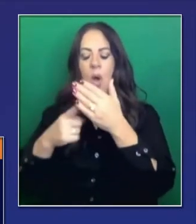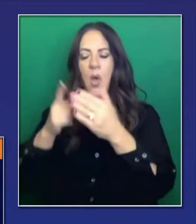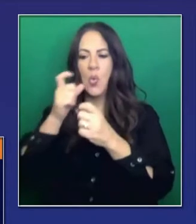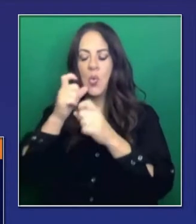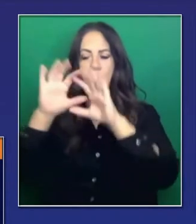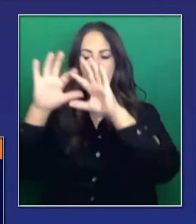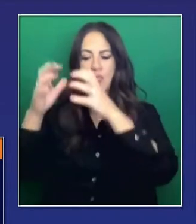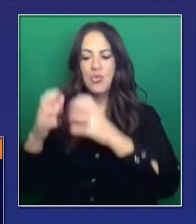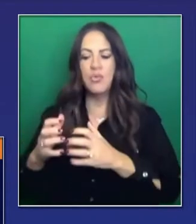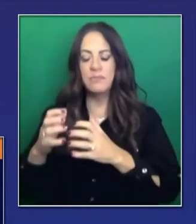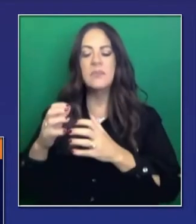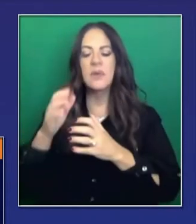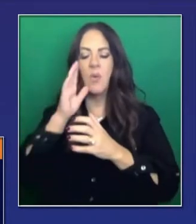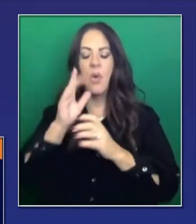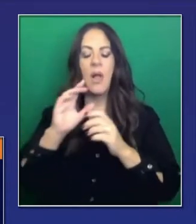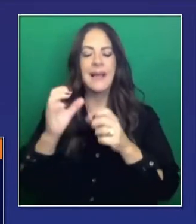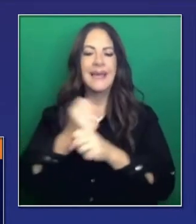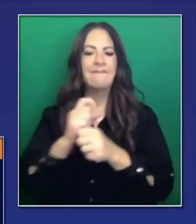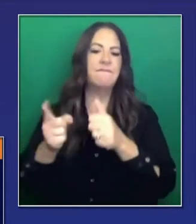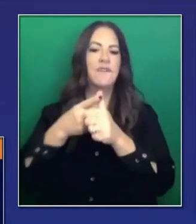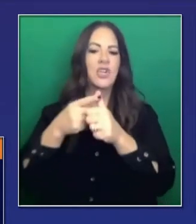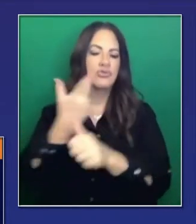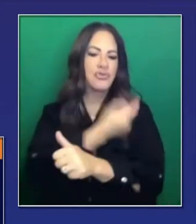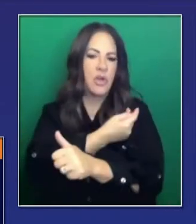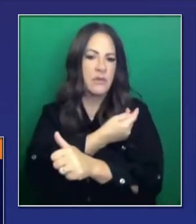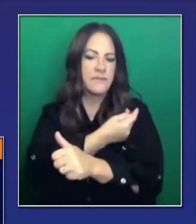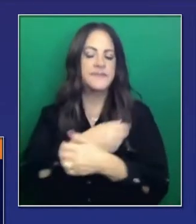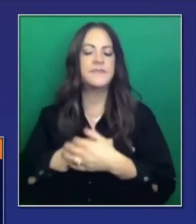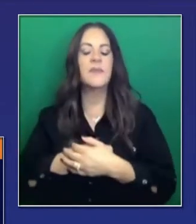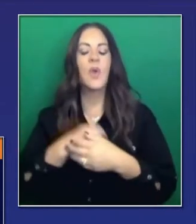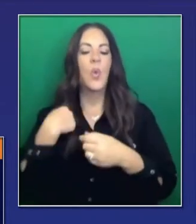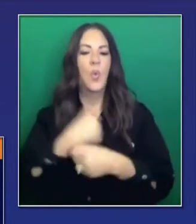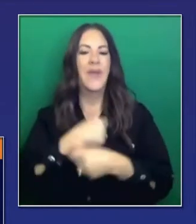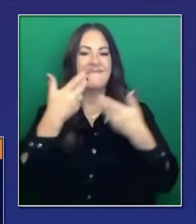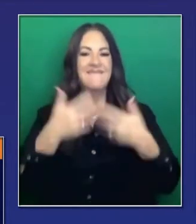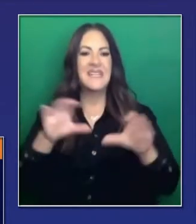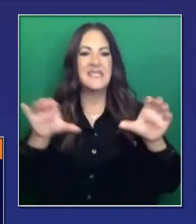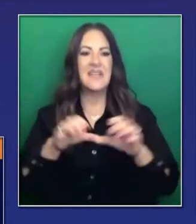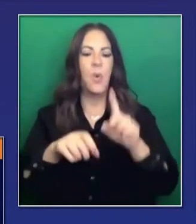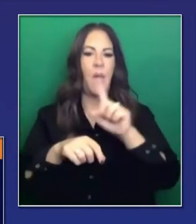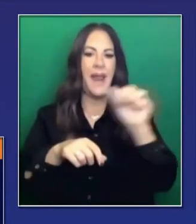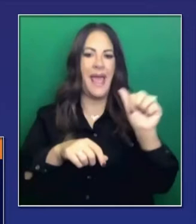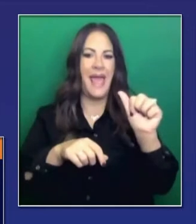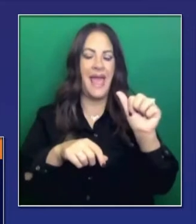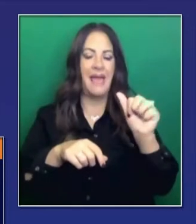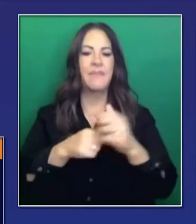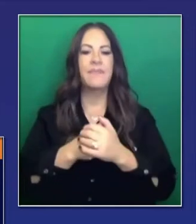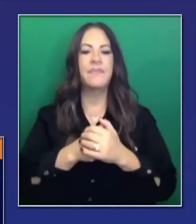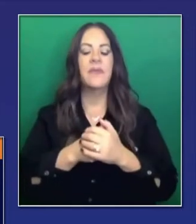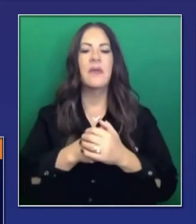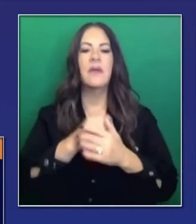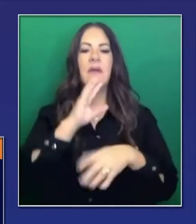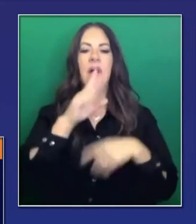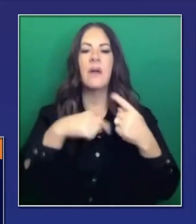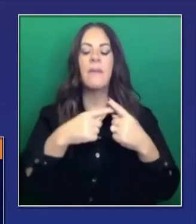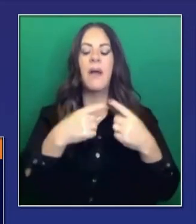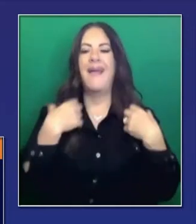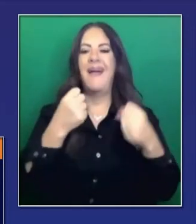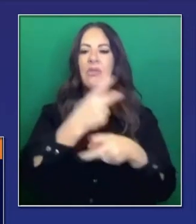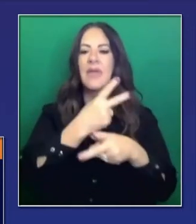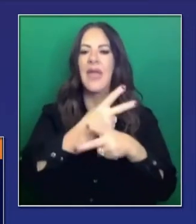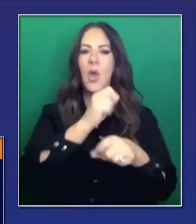fase 1A del plan de vacunas. Fase 1B va más allá del grupo de trabajadores